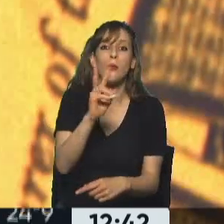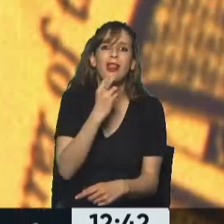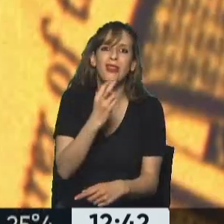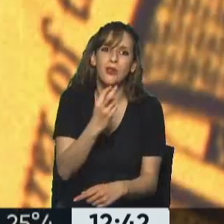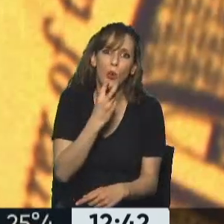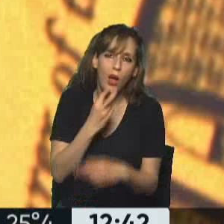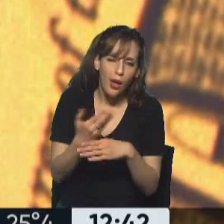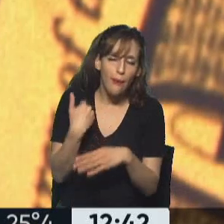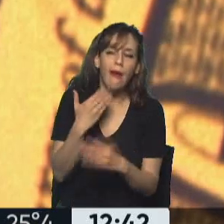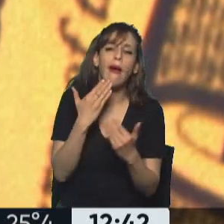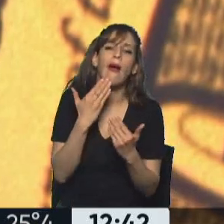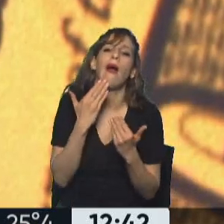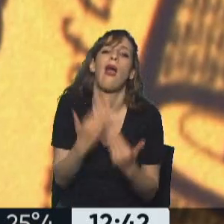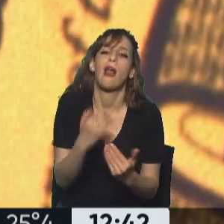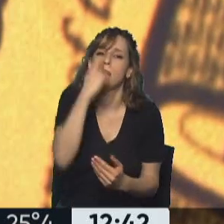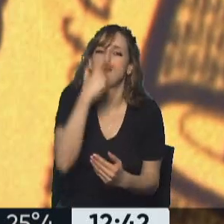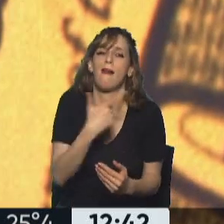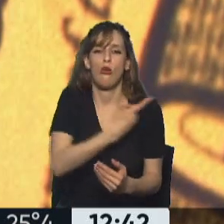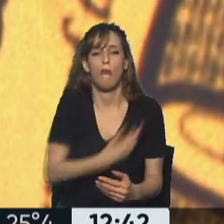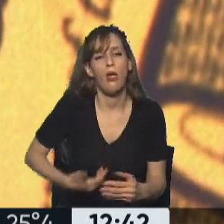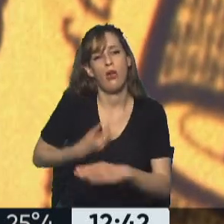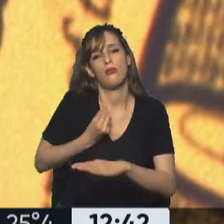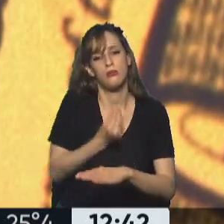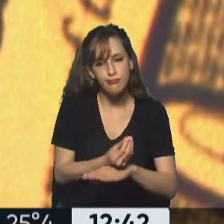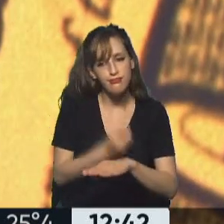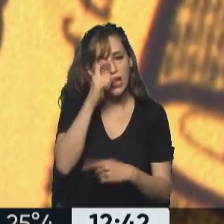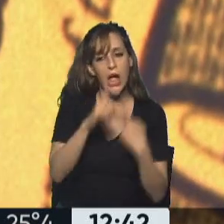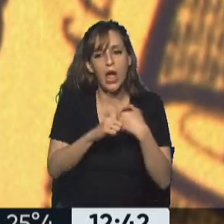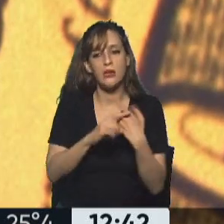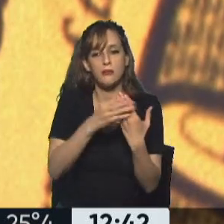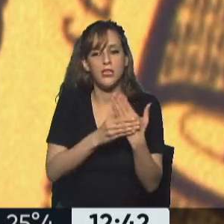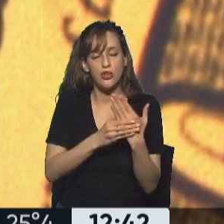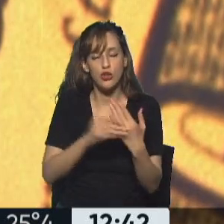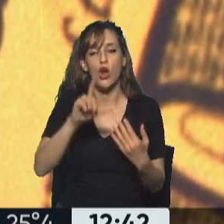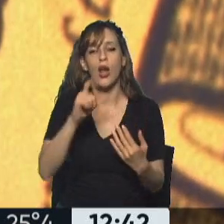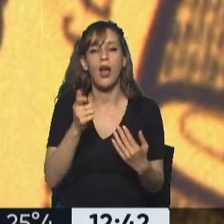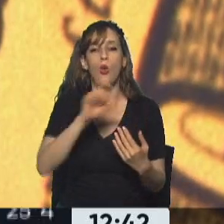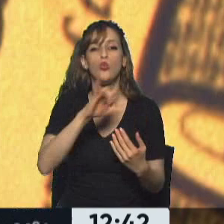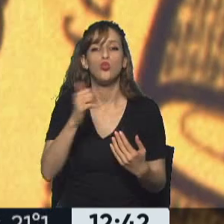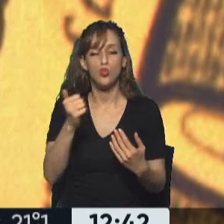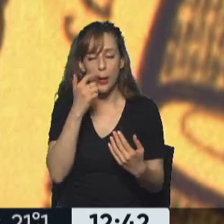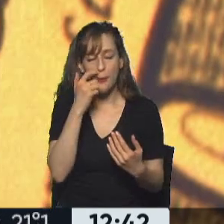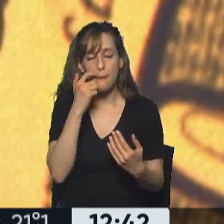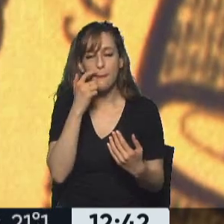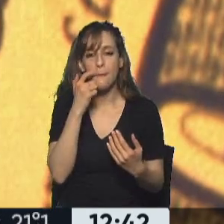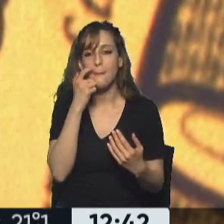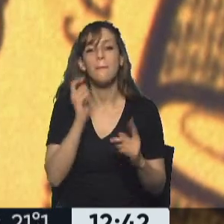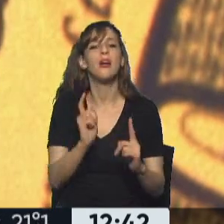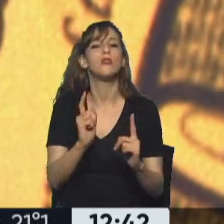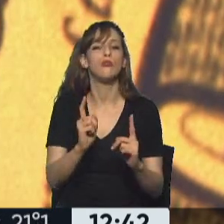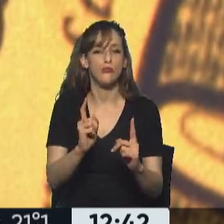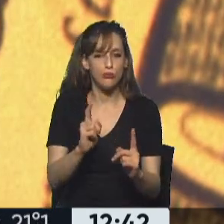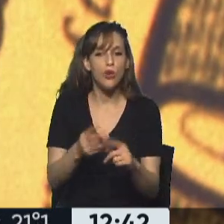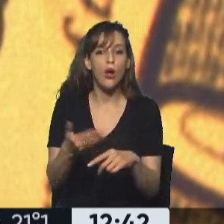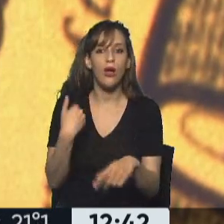en el gobierno de mauricio macri con el exministro lacunza luego de la corrida cambiaria que fue parte del propio